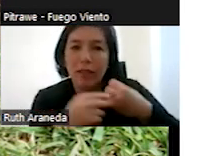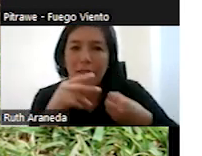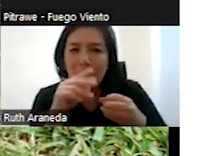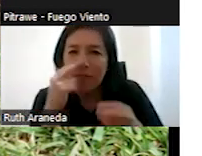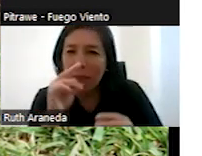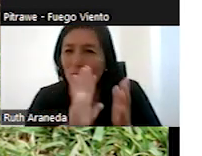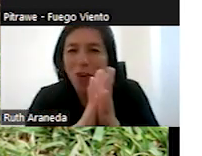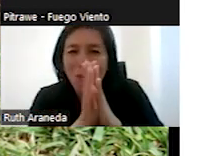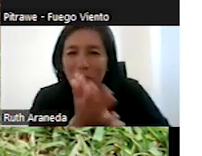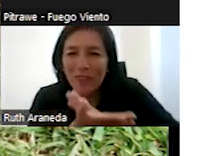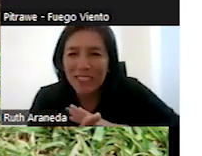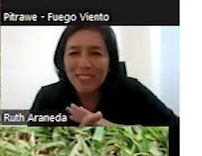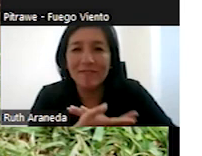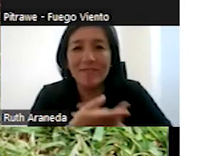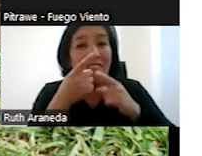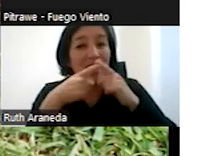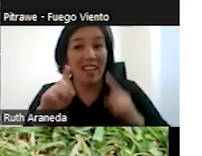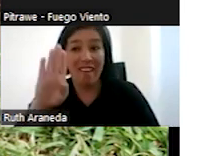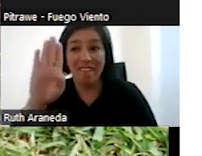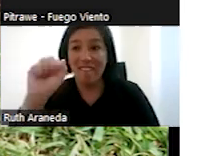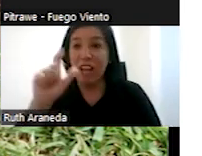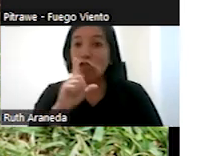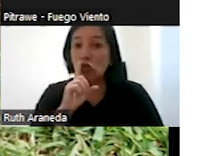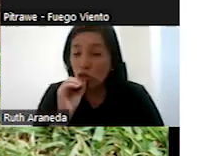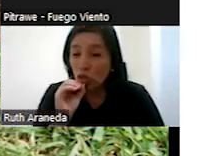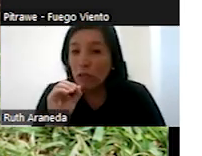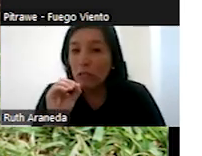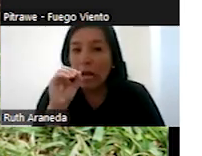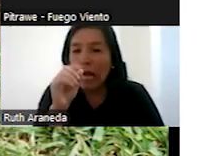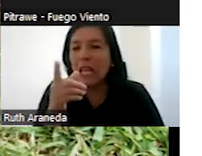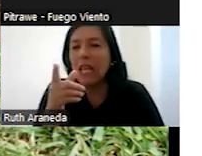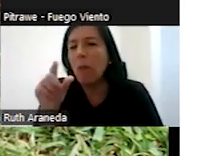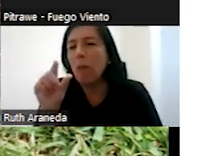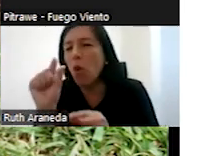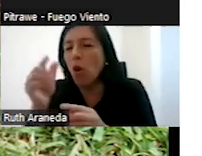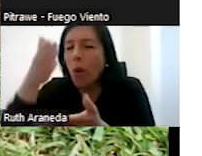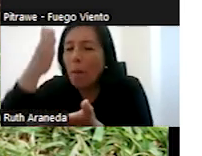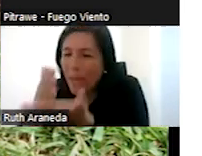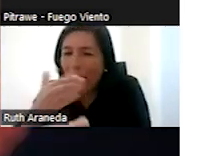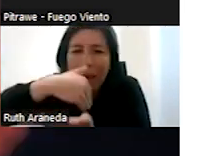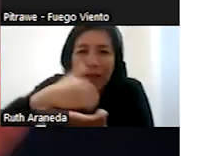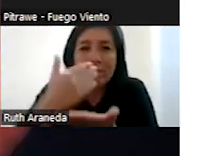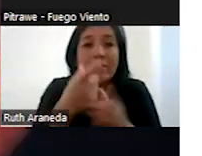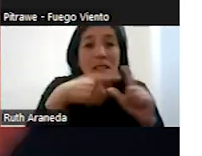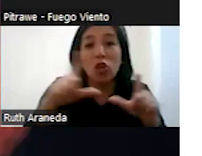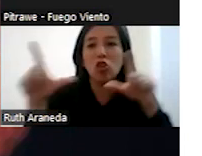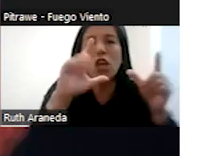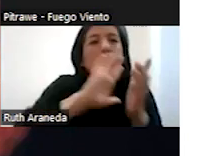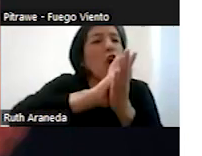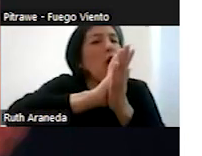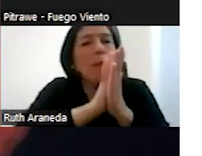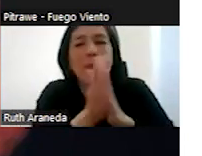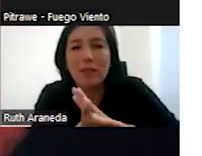diferencia de los vatos, en general los yoyeos ponen las piezas y están ahí, en como ajuar en las tumbas. unas maravillas